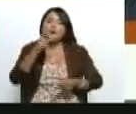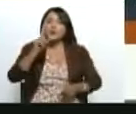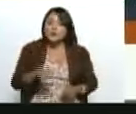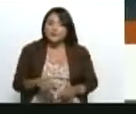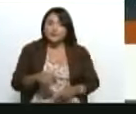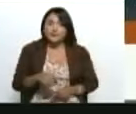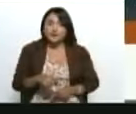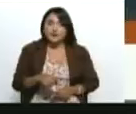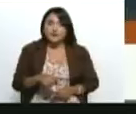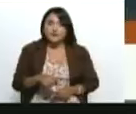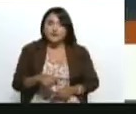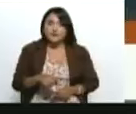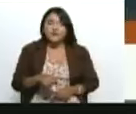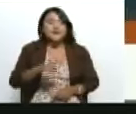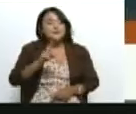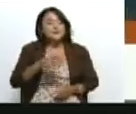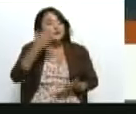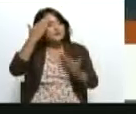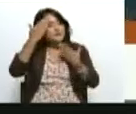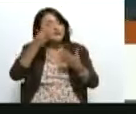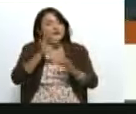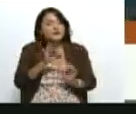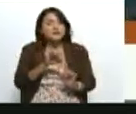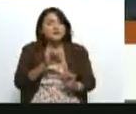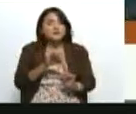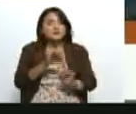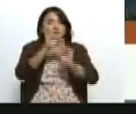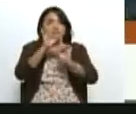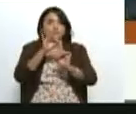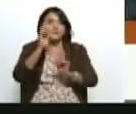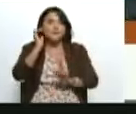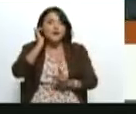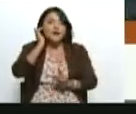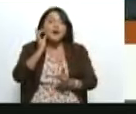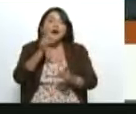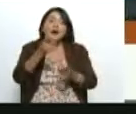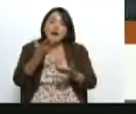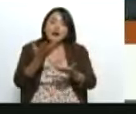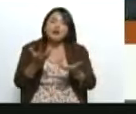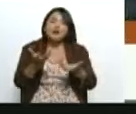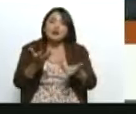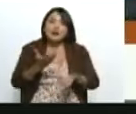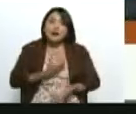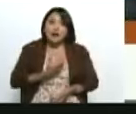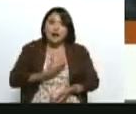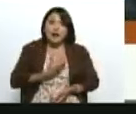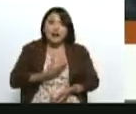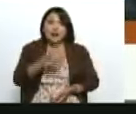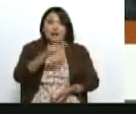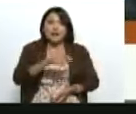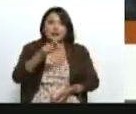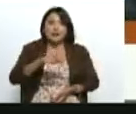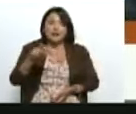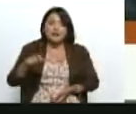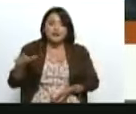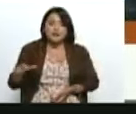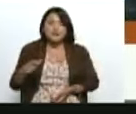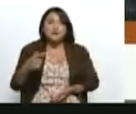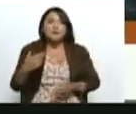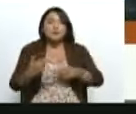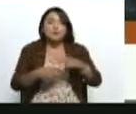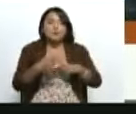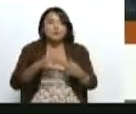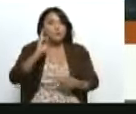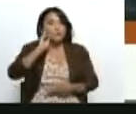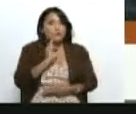Quiero dar un especial saludo a los alcaldes y alcaldesas bolivarianos revolucionarios